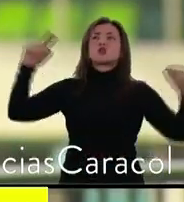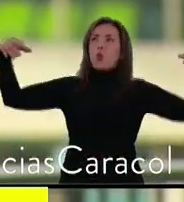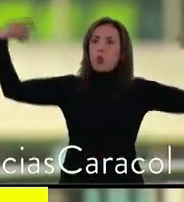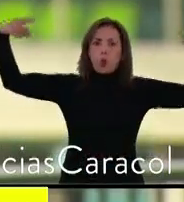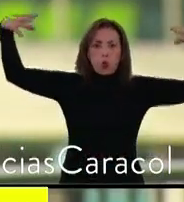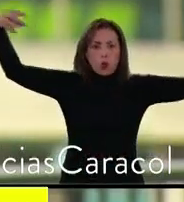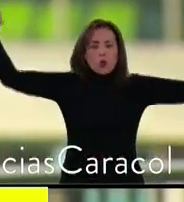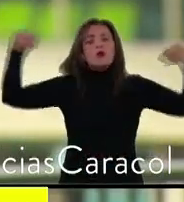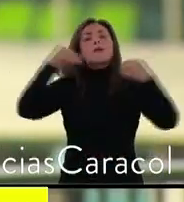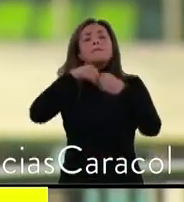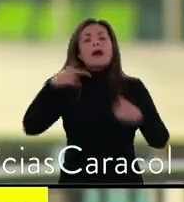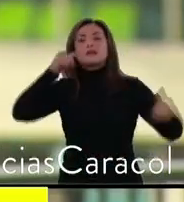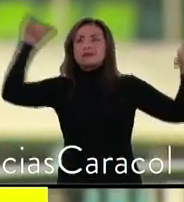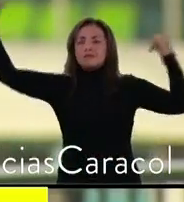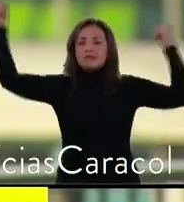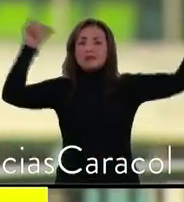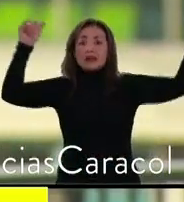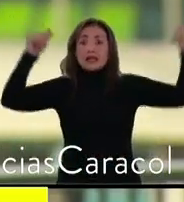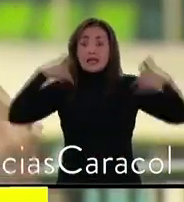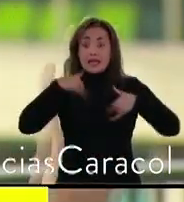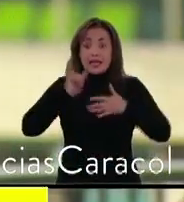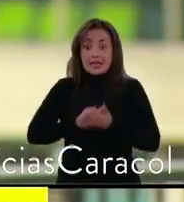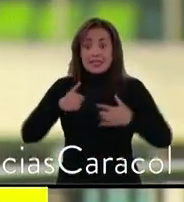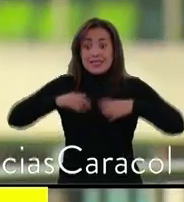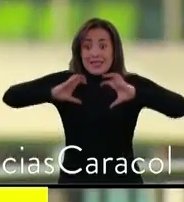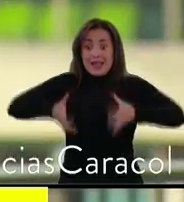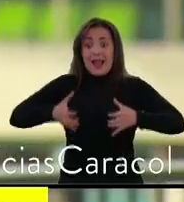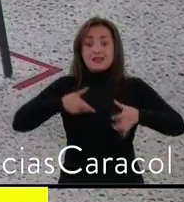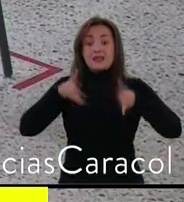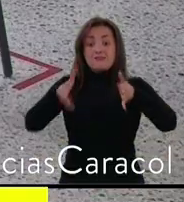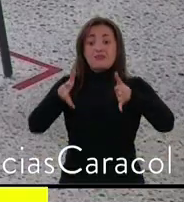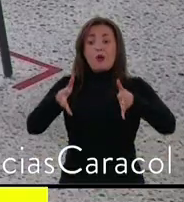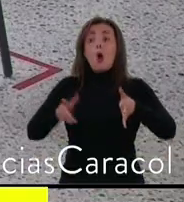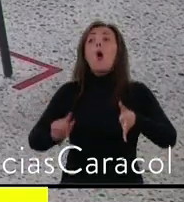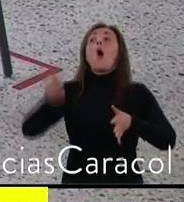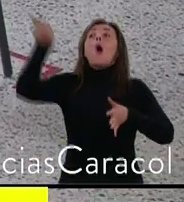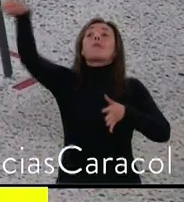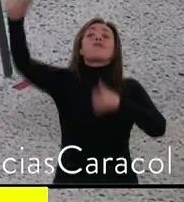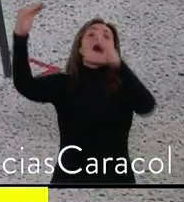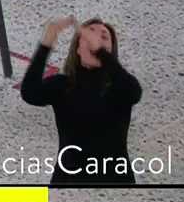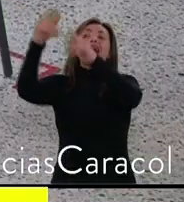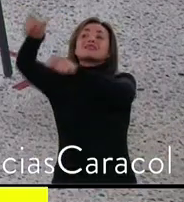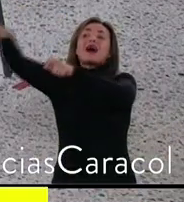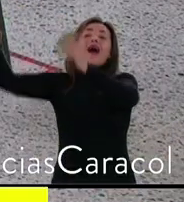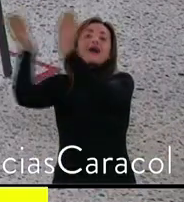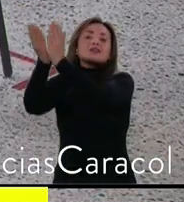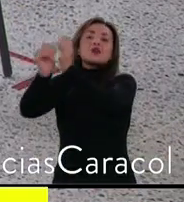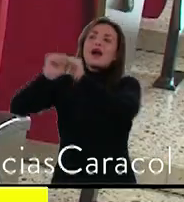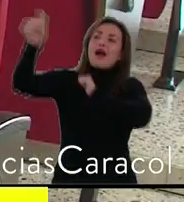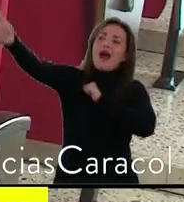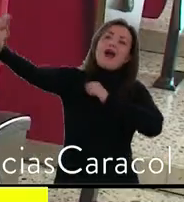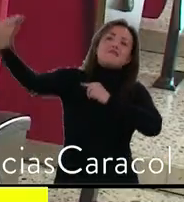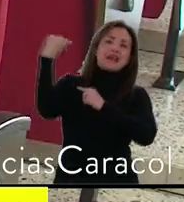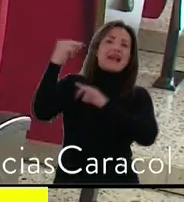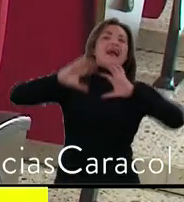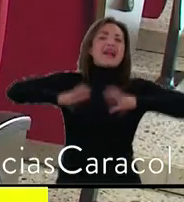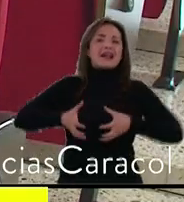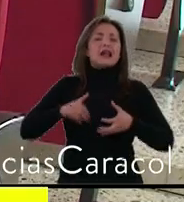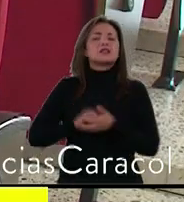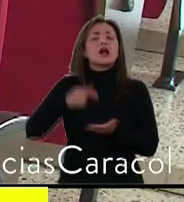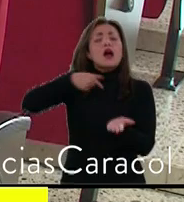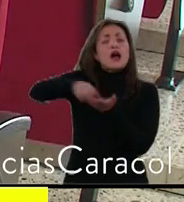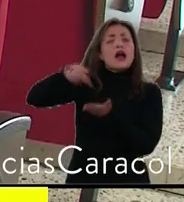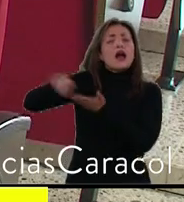en simultáneo voy a estar dando la clase para aquellos estudiantes que estén en sus casas. Fueron cerca de 4.500 millones de pesos los que se invirtieron